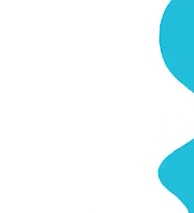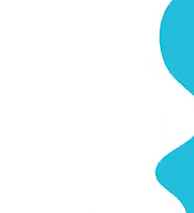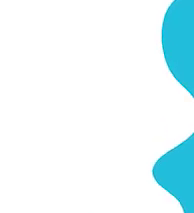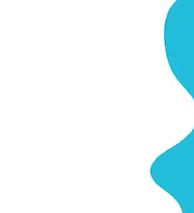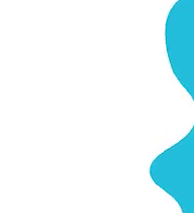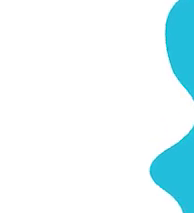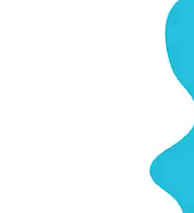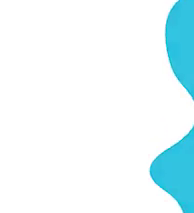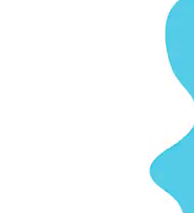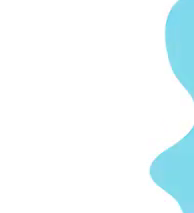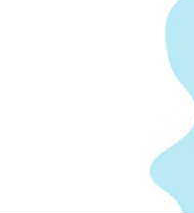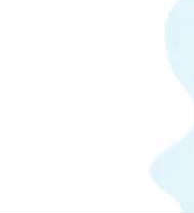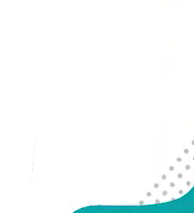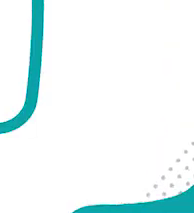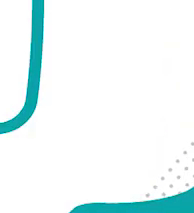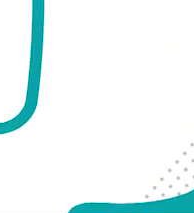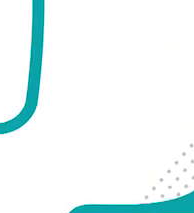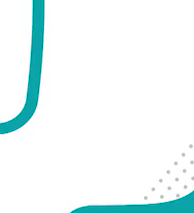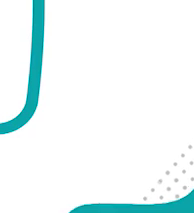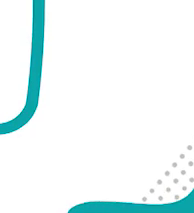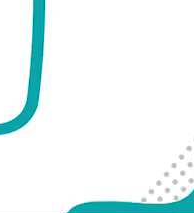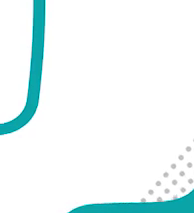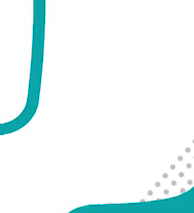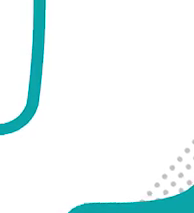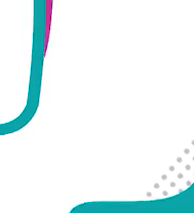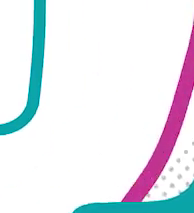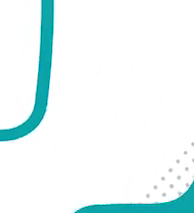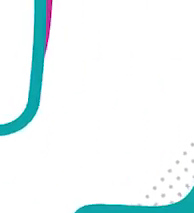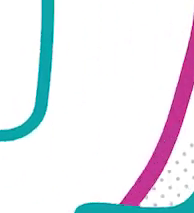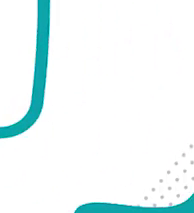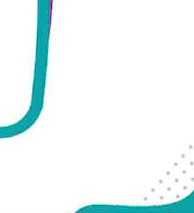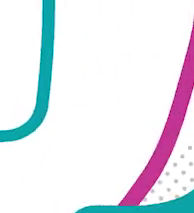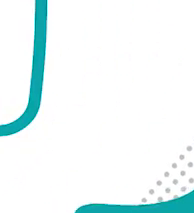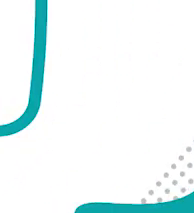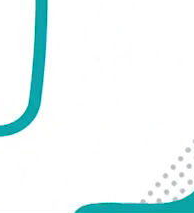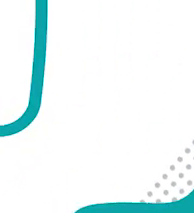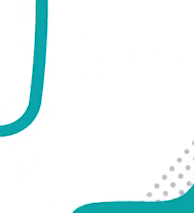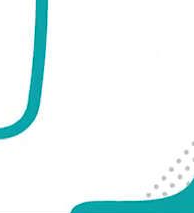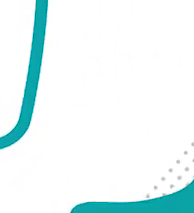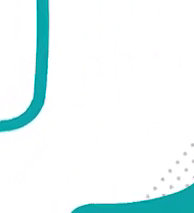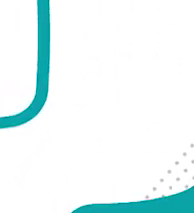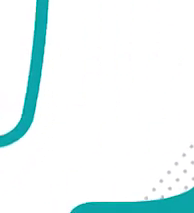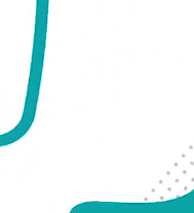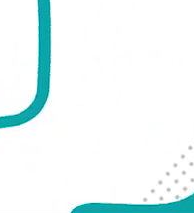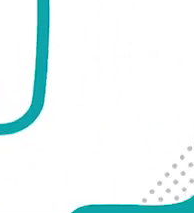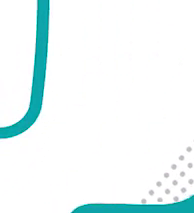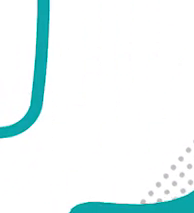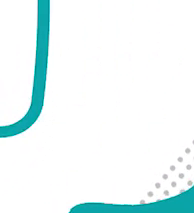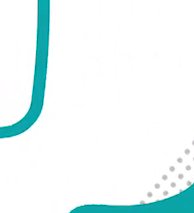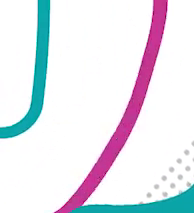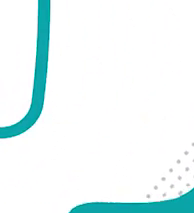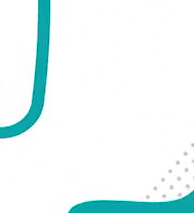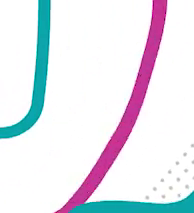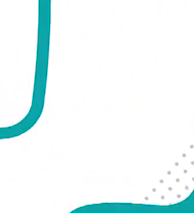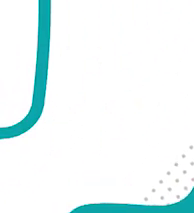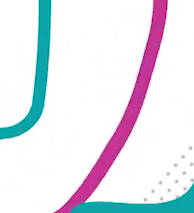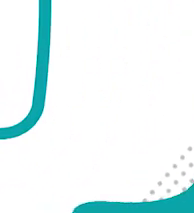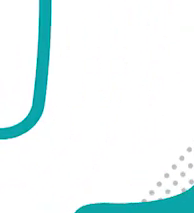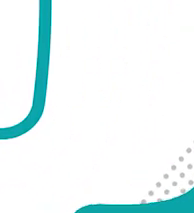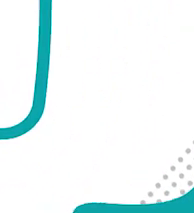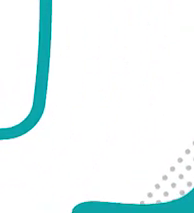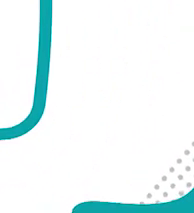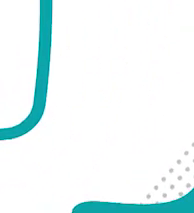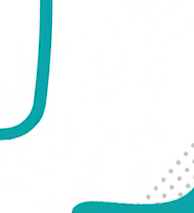.mx